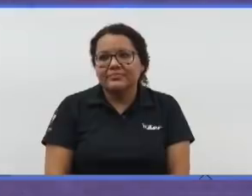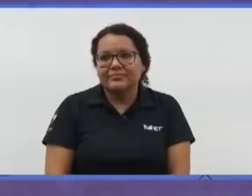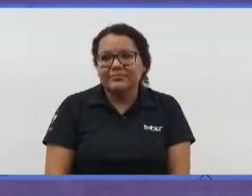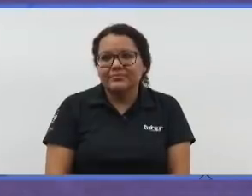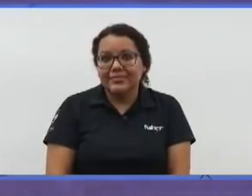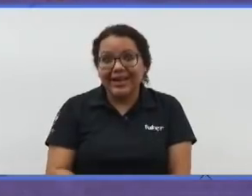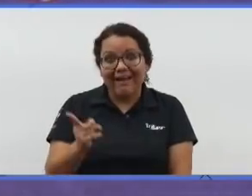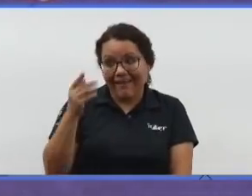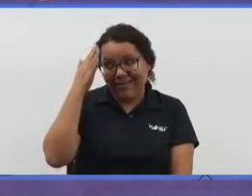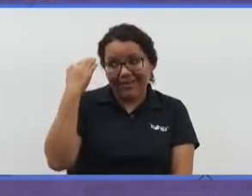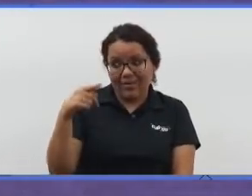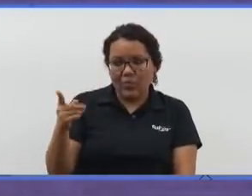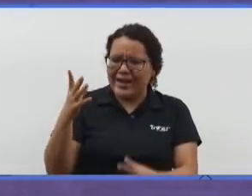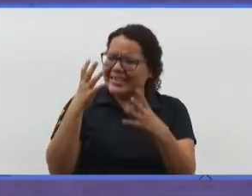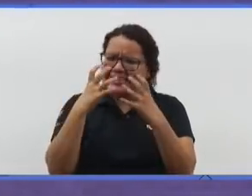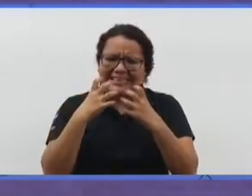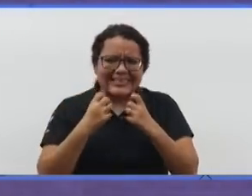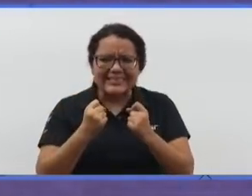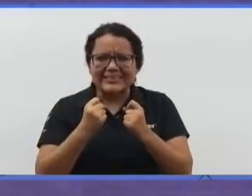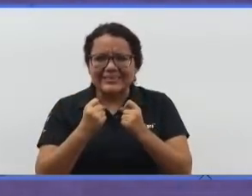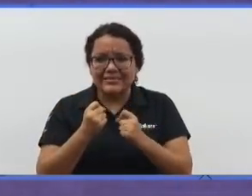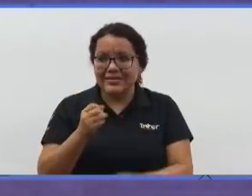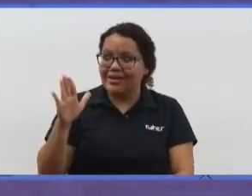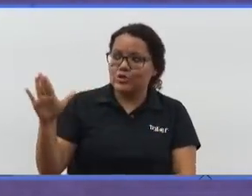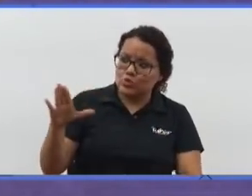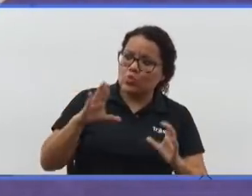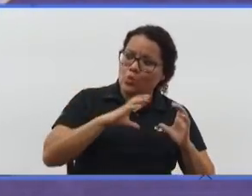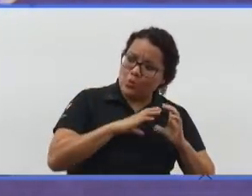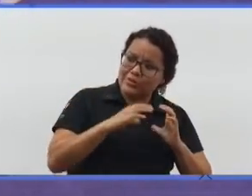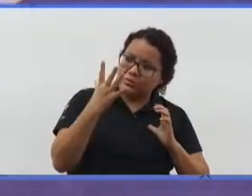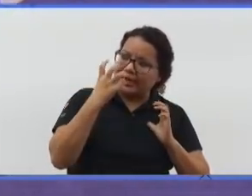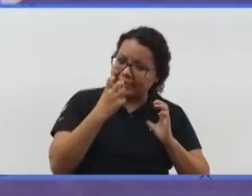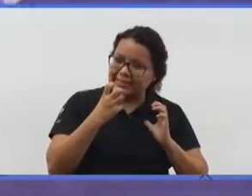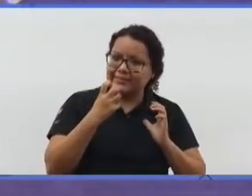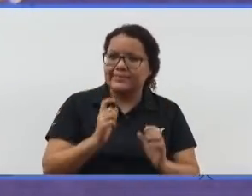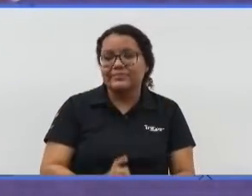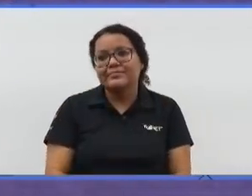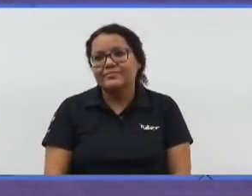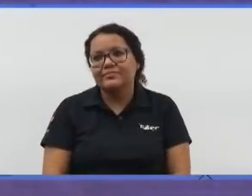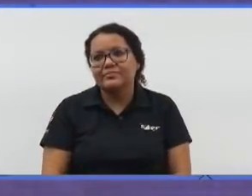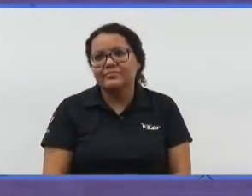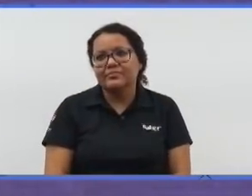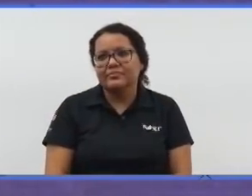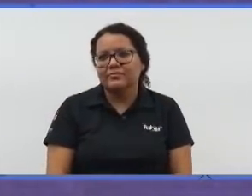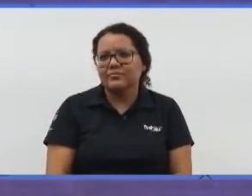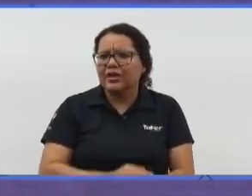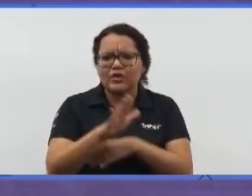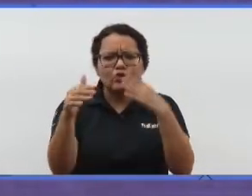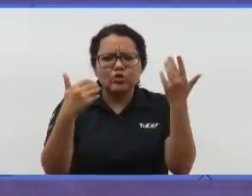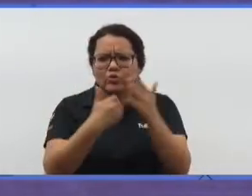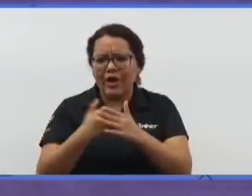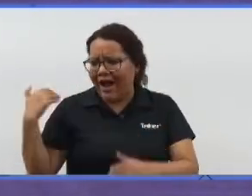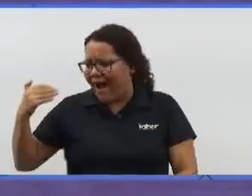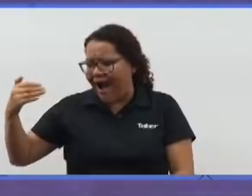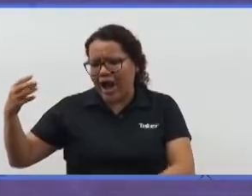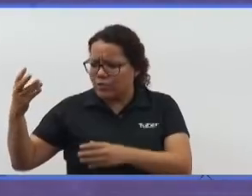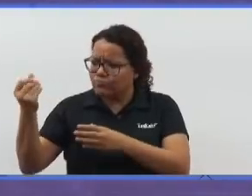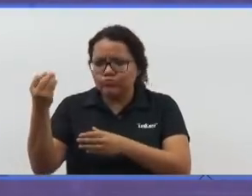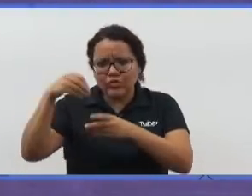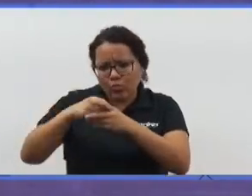anhelo anhelo de su corazón ahorraba todo el año para los